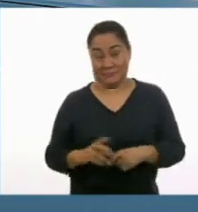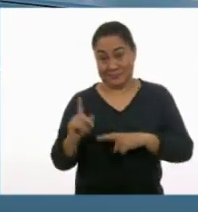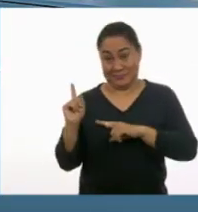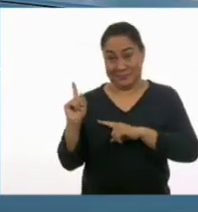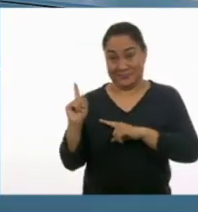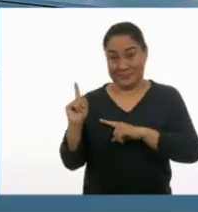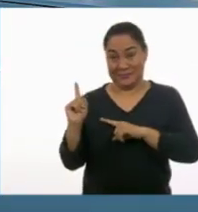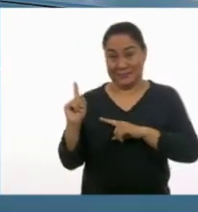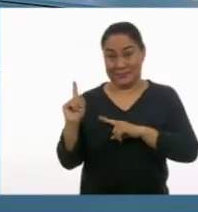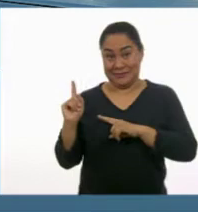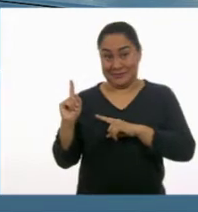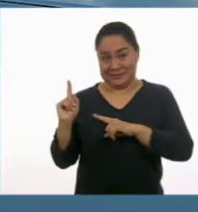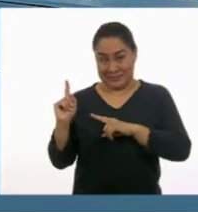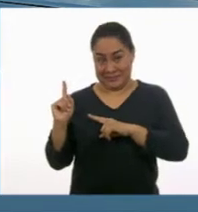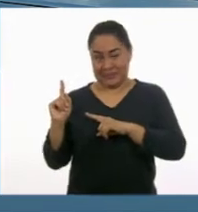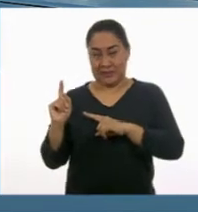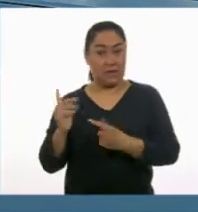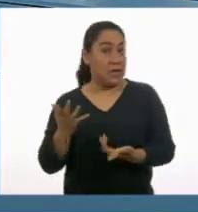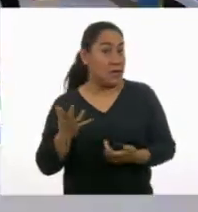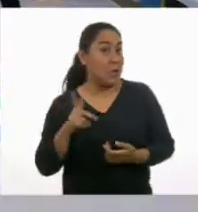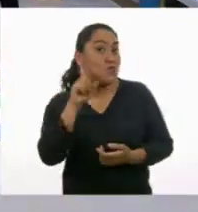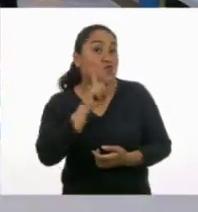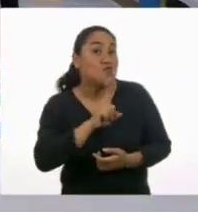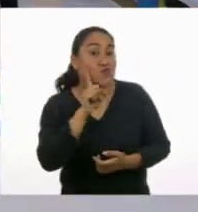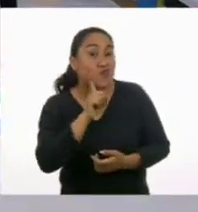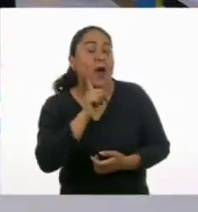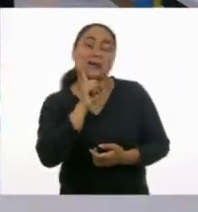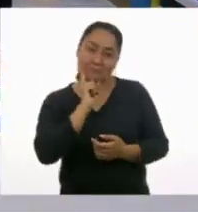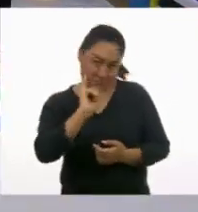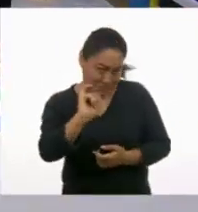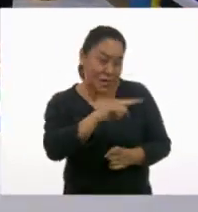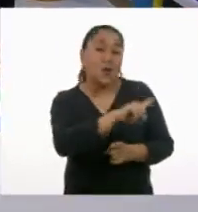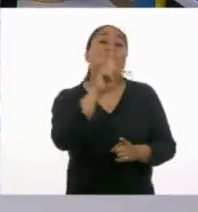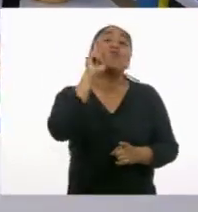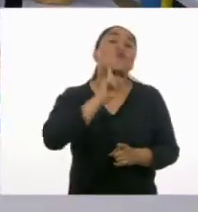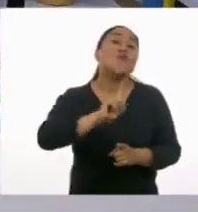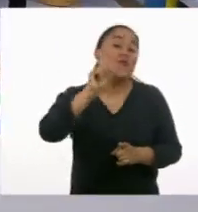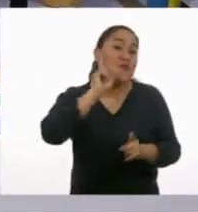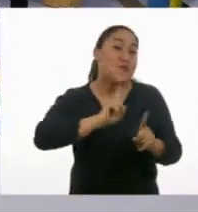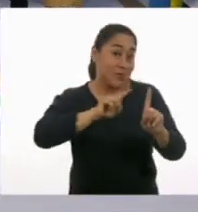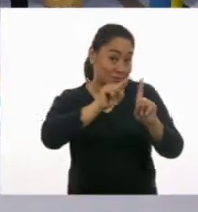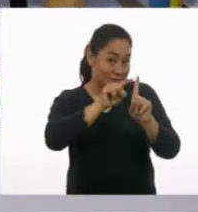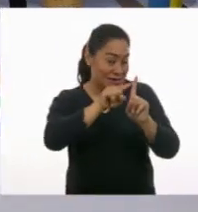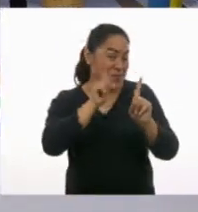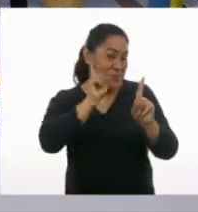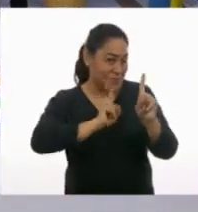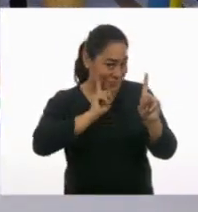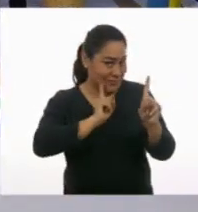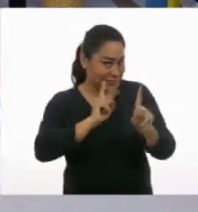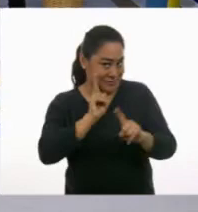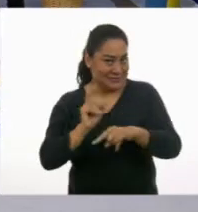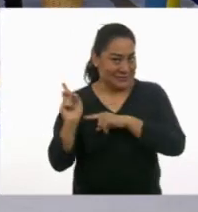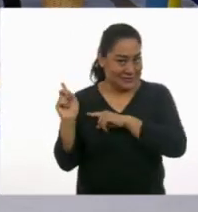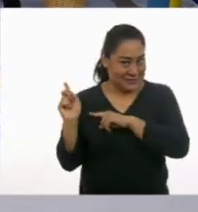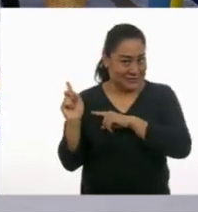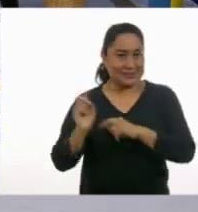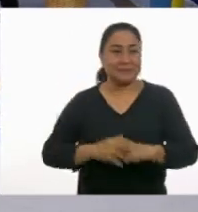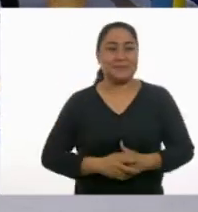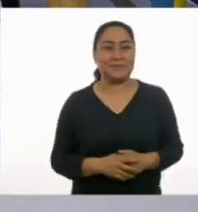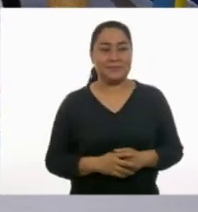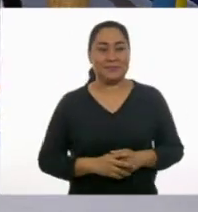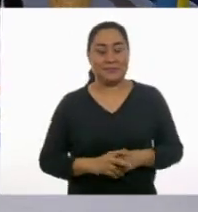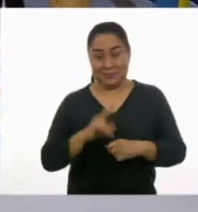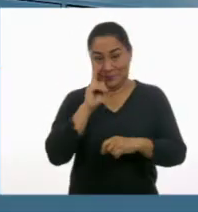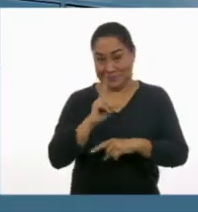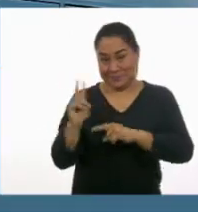Entonces ya sabemos que sí. Es una señora. Es una señora. Muy es bien. Una señora, exacto. Es una señora. O una la niña. Vamos a sacar sabemos, por aquí todo